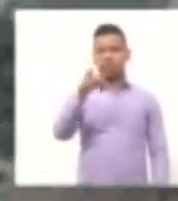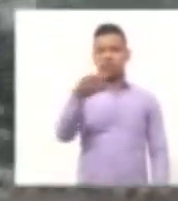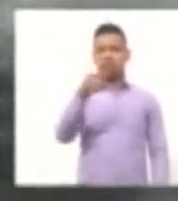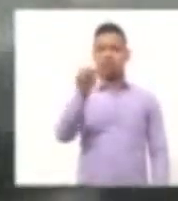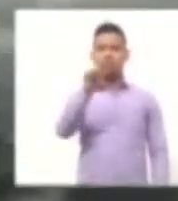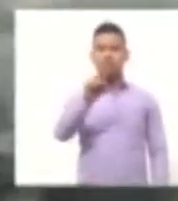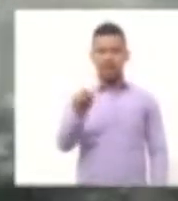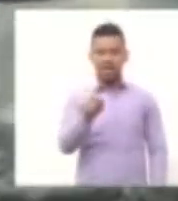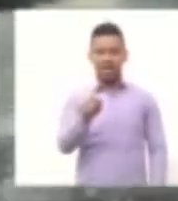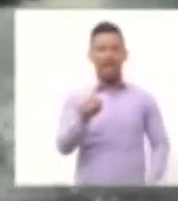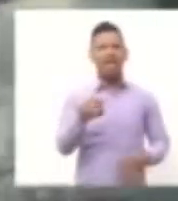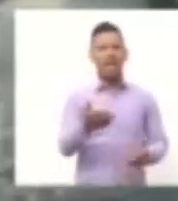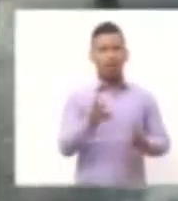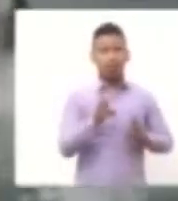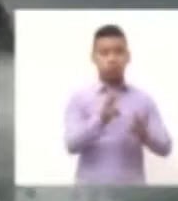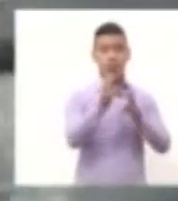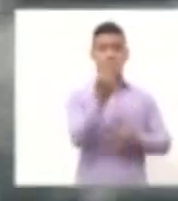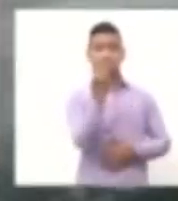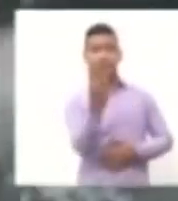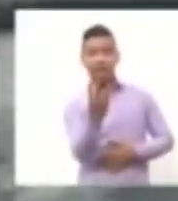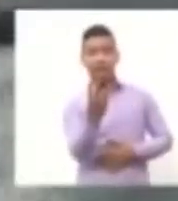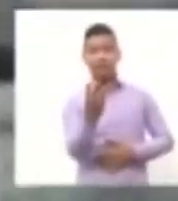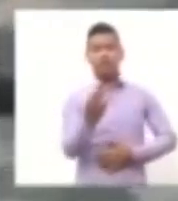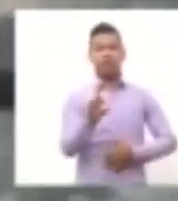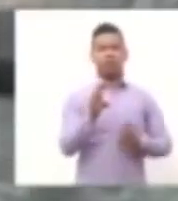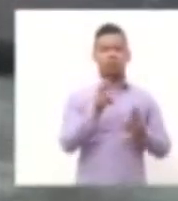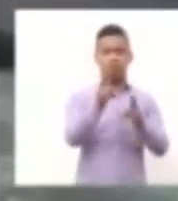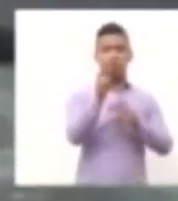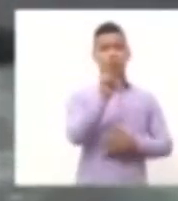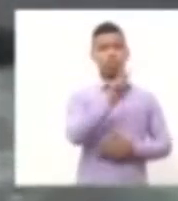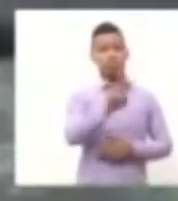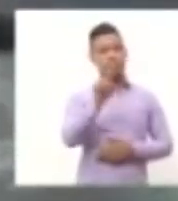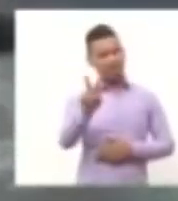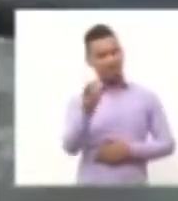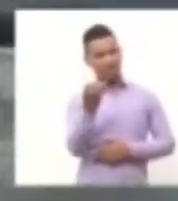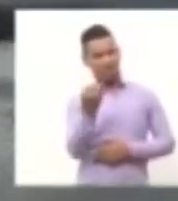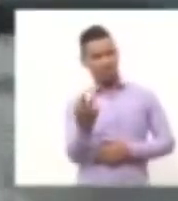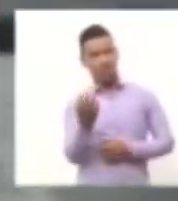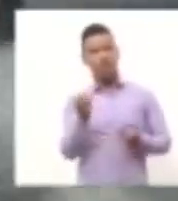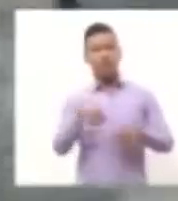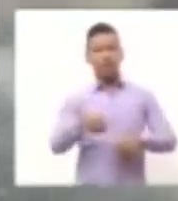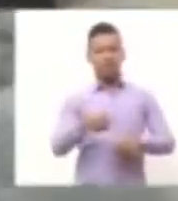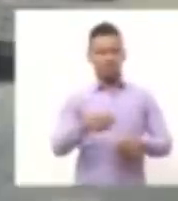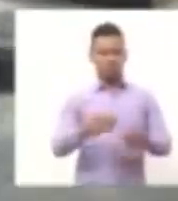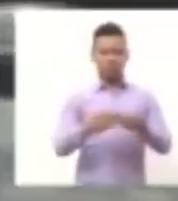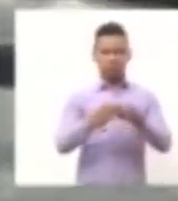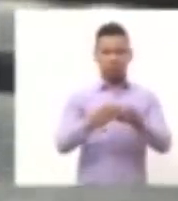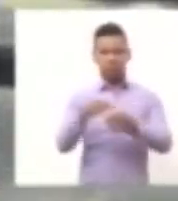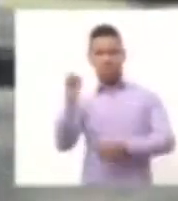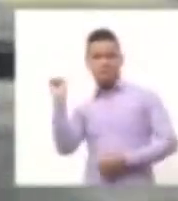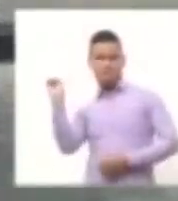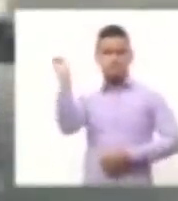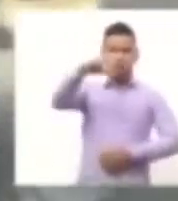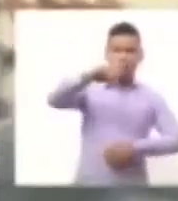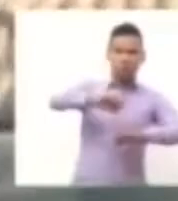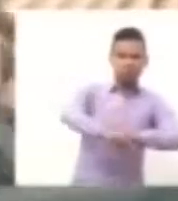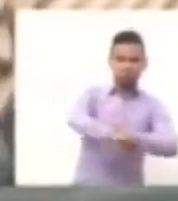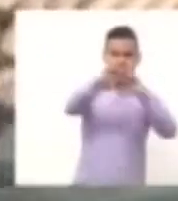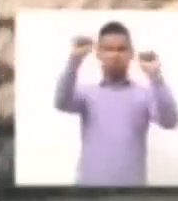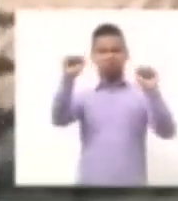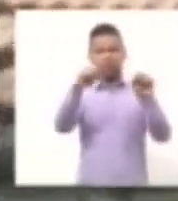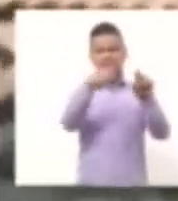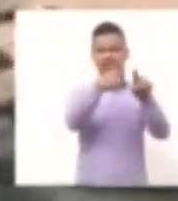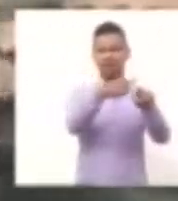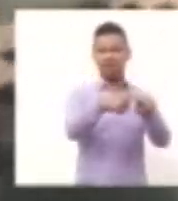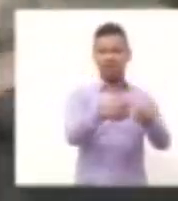largo alcance, una carabina calibre 22, un lanzagranadas hechizo de 40 milímetros,